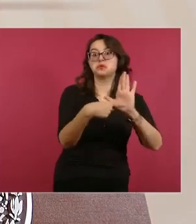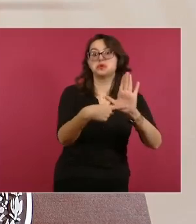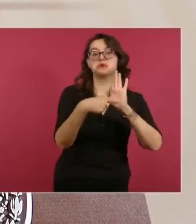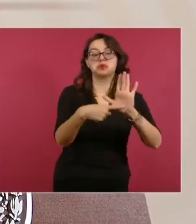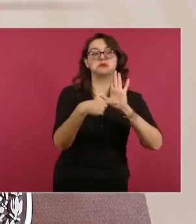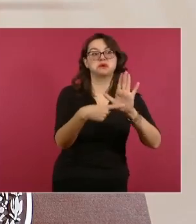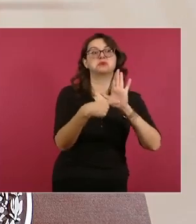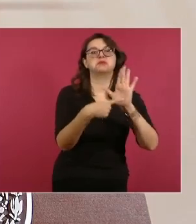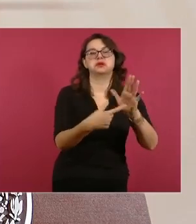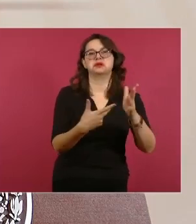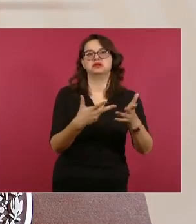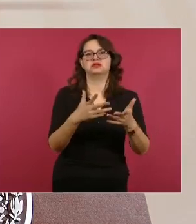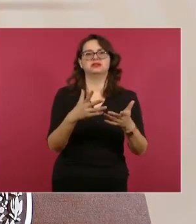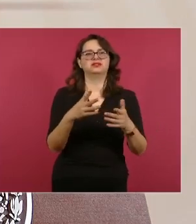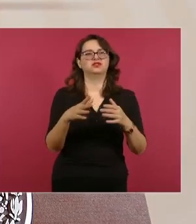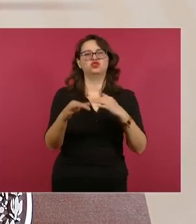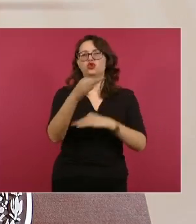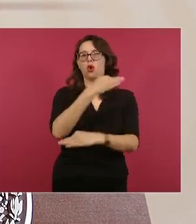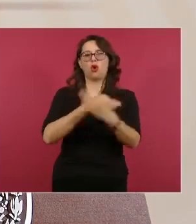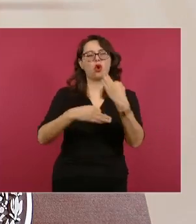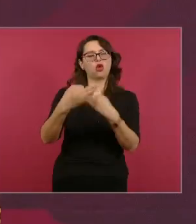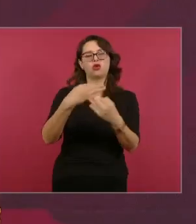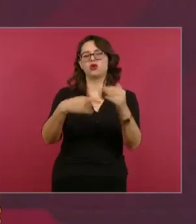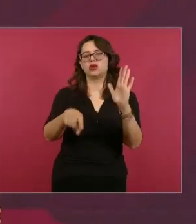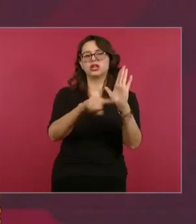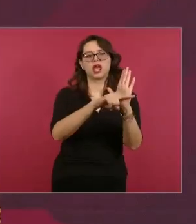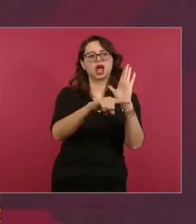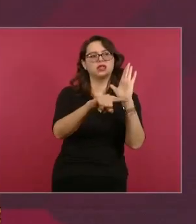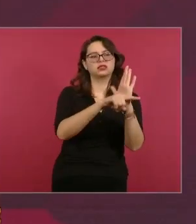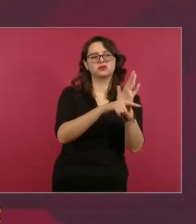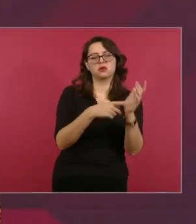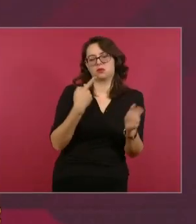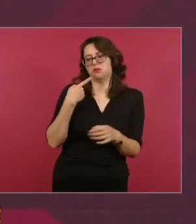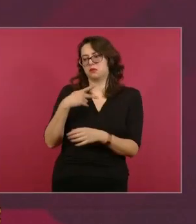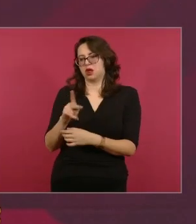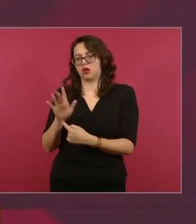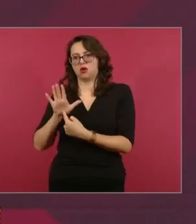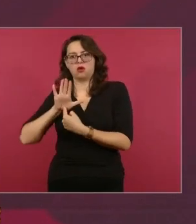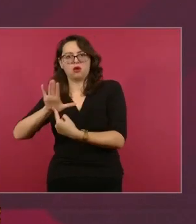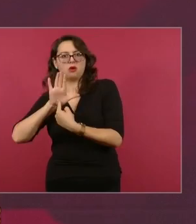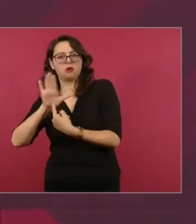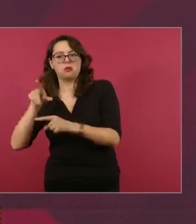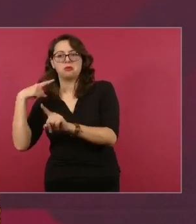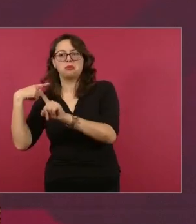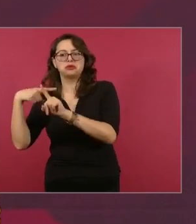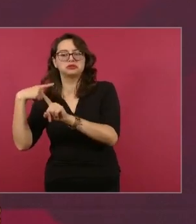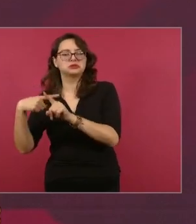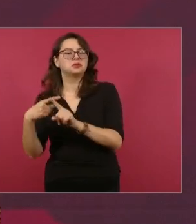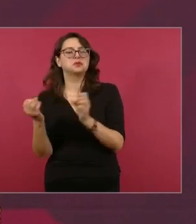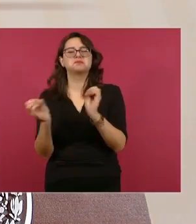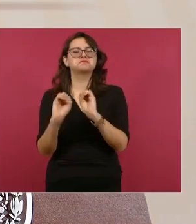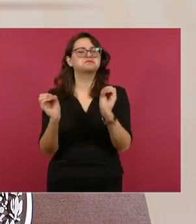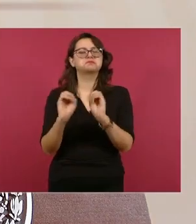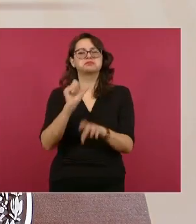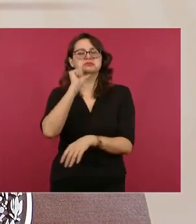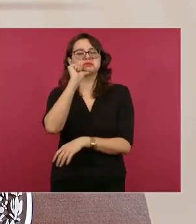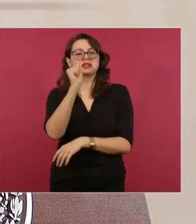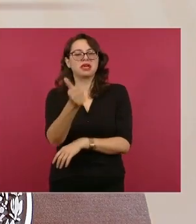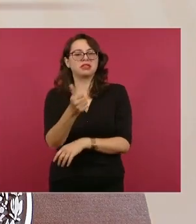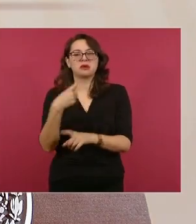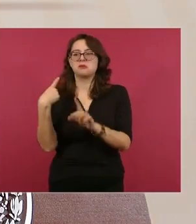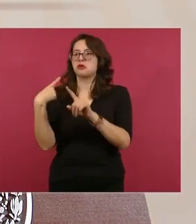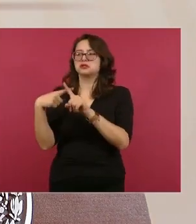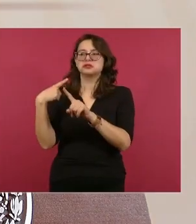de lo que se ha venido avanzando, pero hemos recuperado mucho, sobre todo en materia